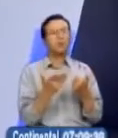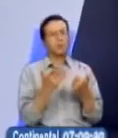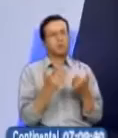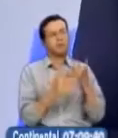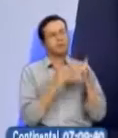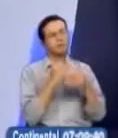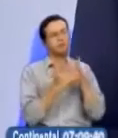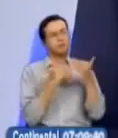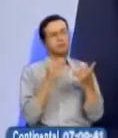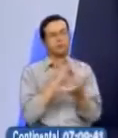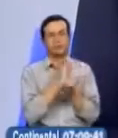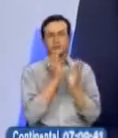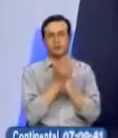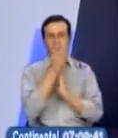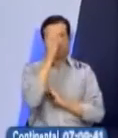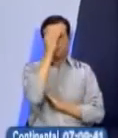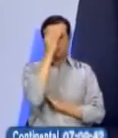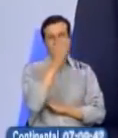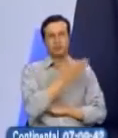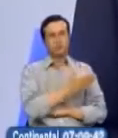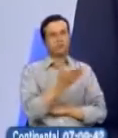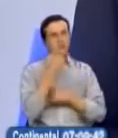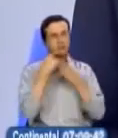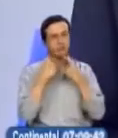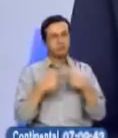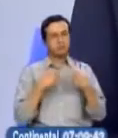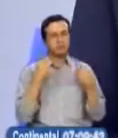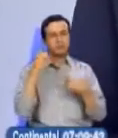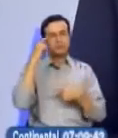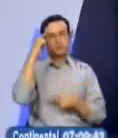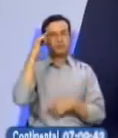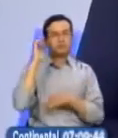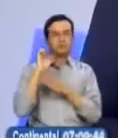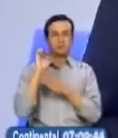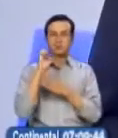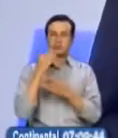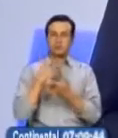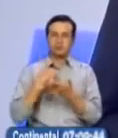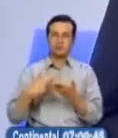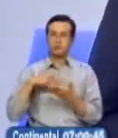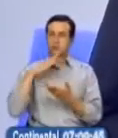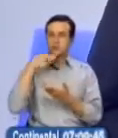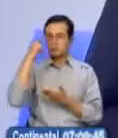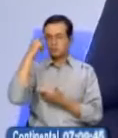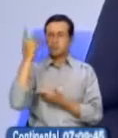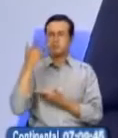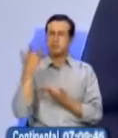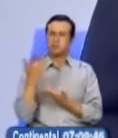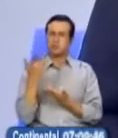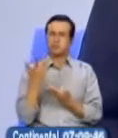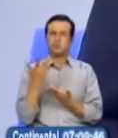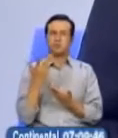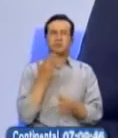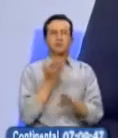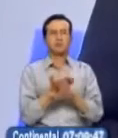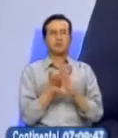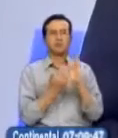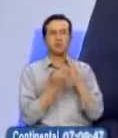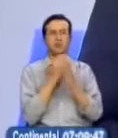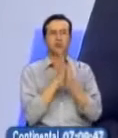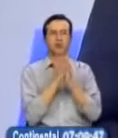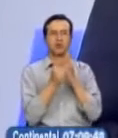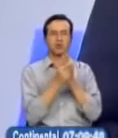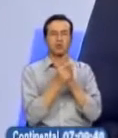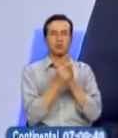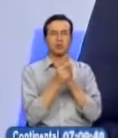sido esta revolución educativa que se ha mencionado en el Gobierno Nacional? A propósito de este lanzamiento, el libro